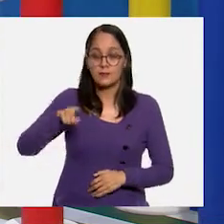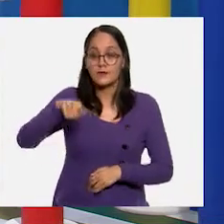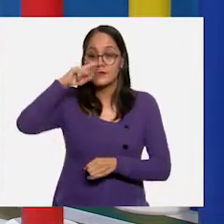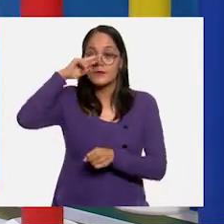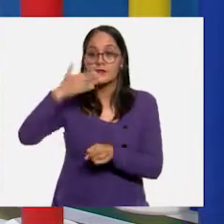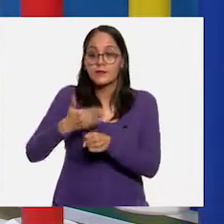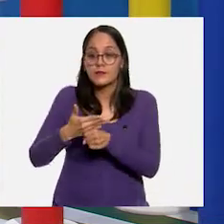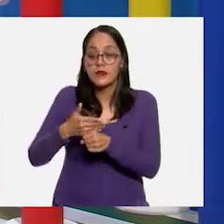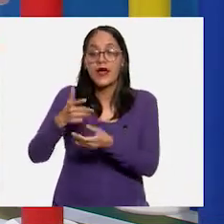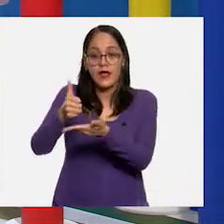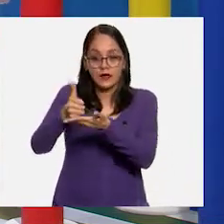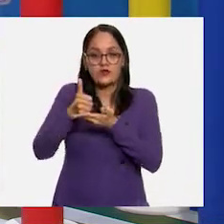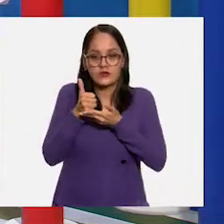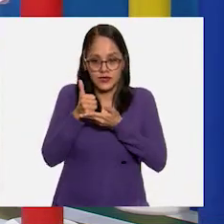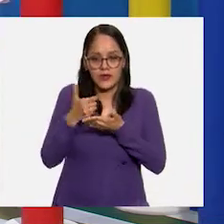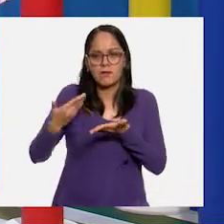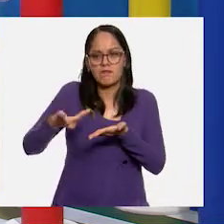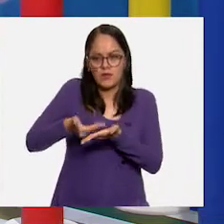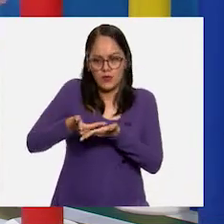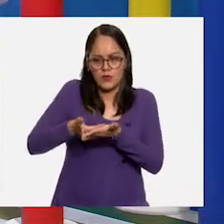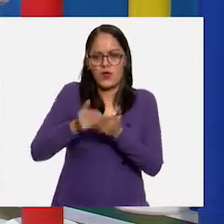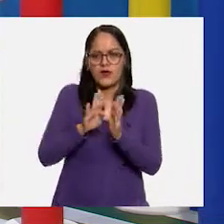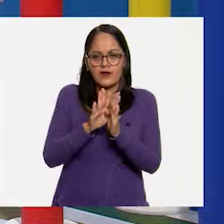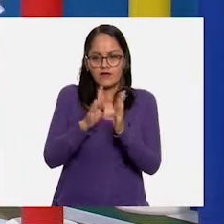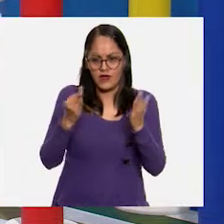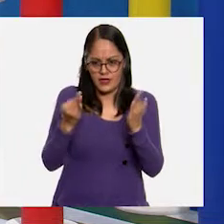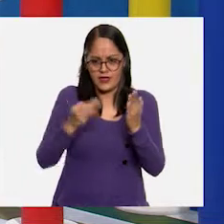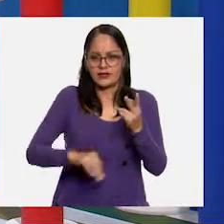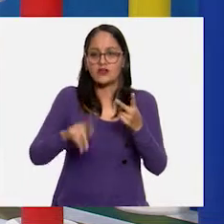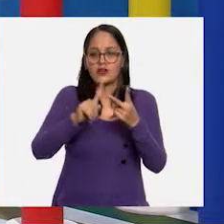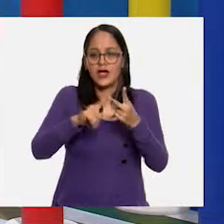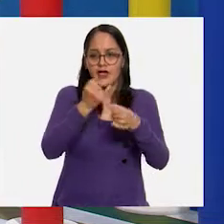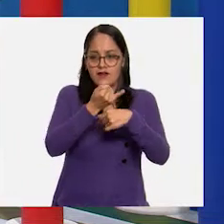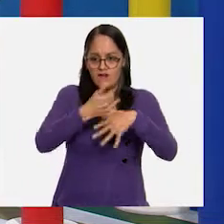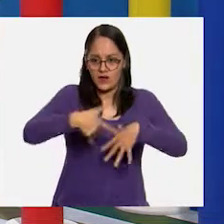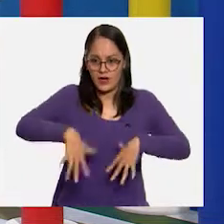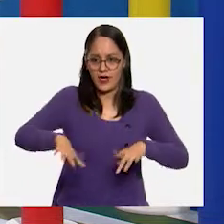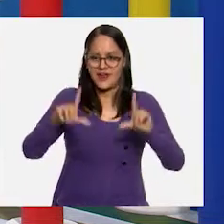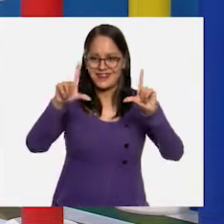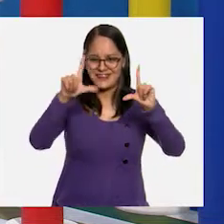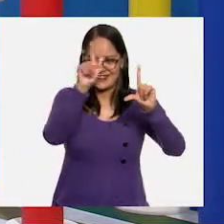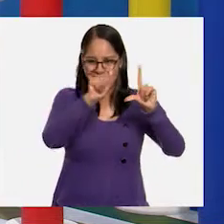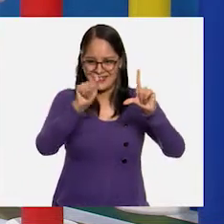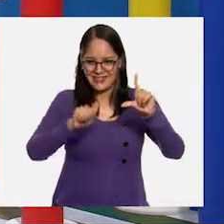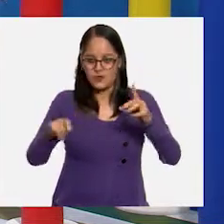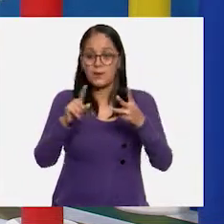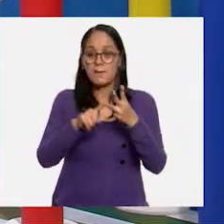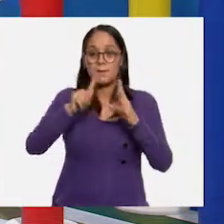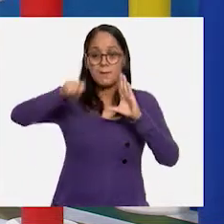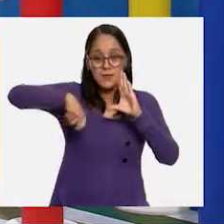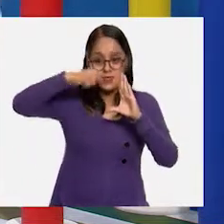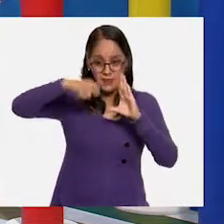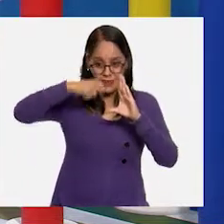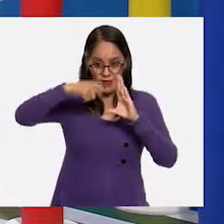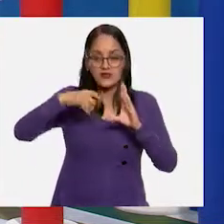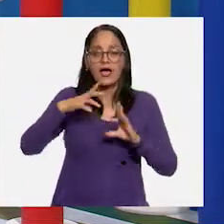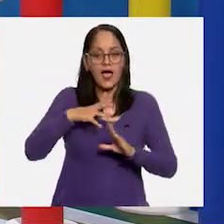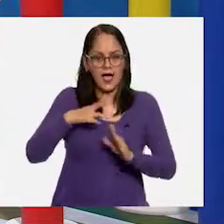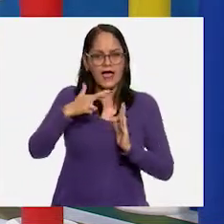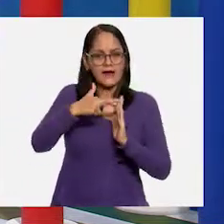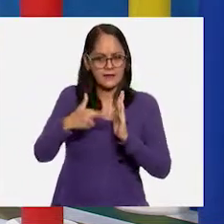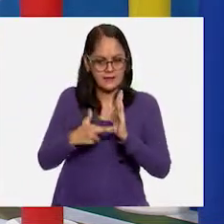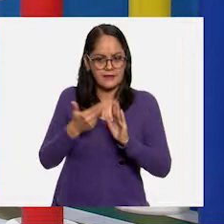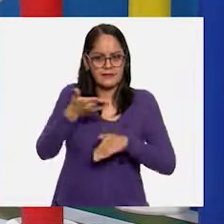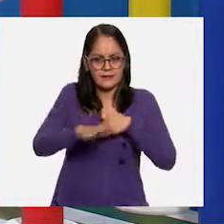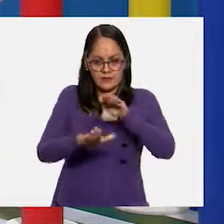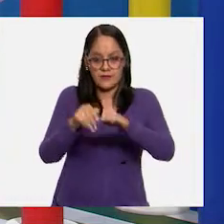de eso nos proporciona folletos, infografías, videos, protocolos a seguir y en todos ellos nos